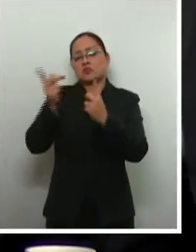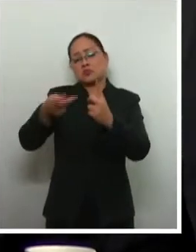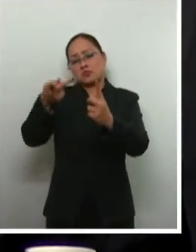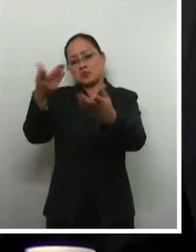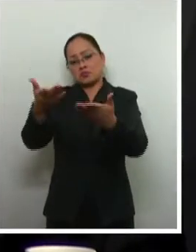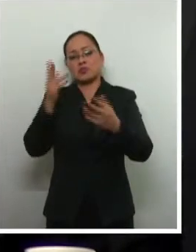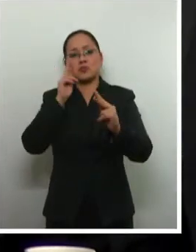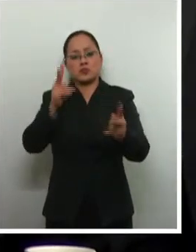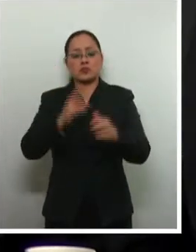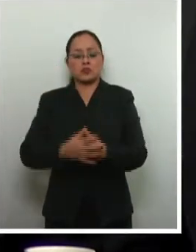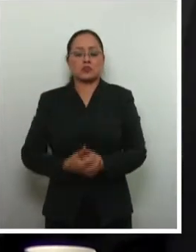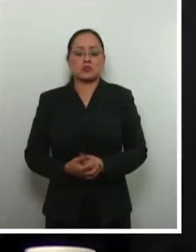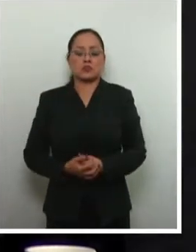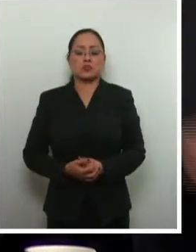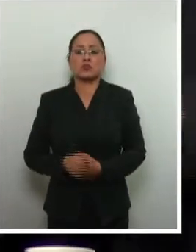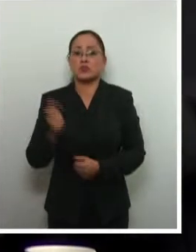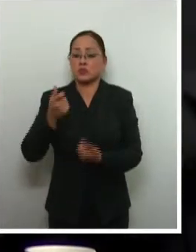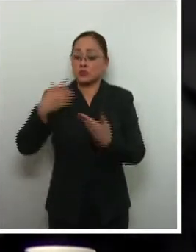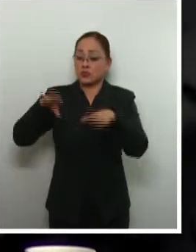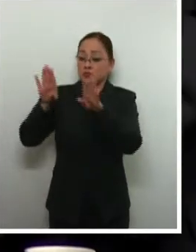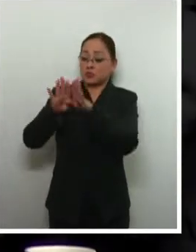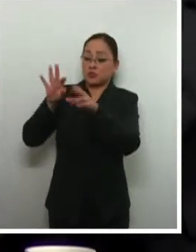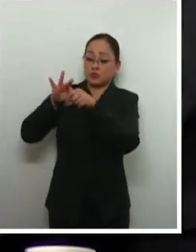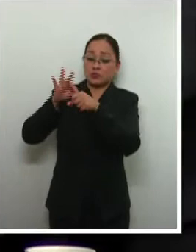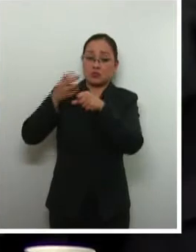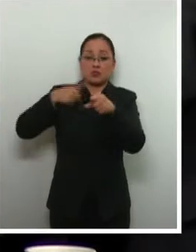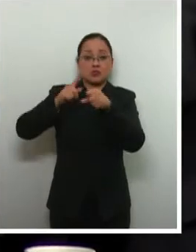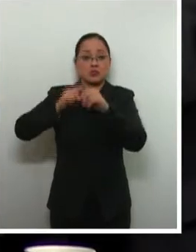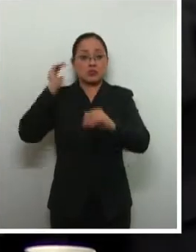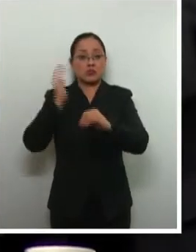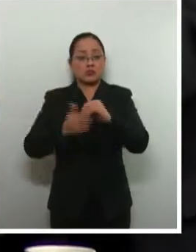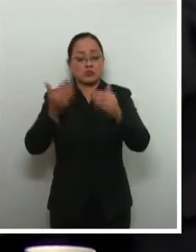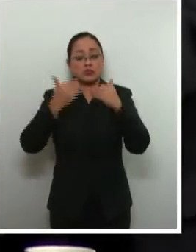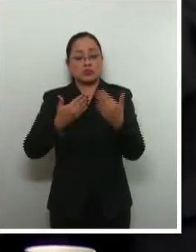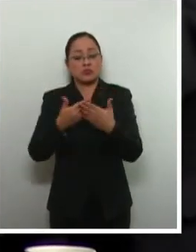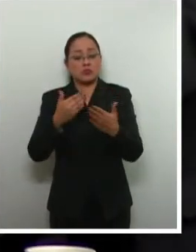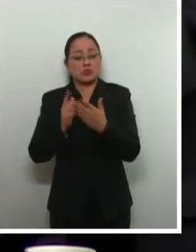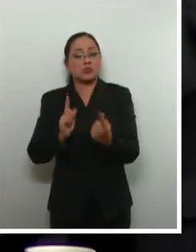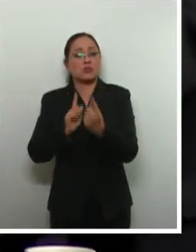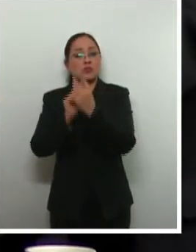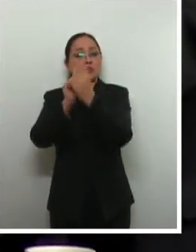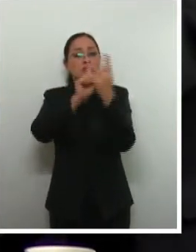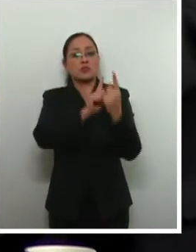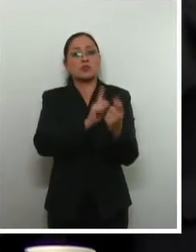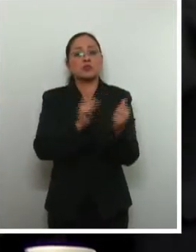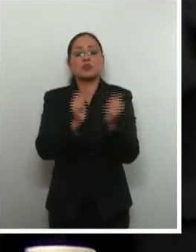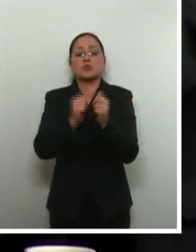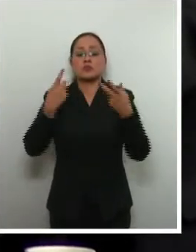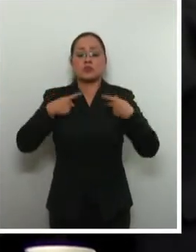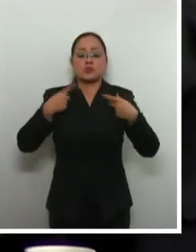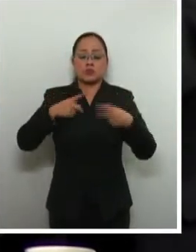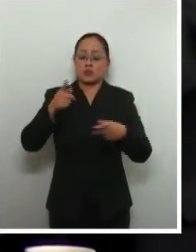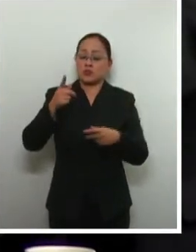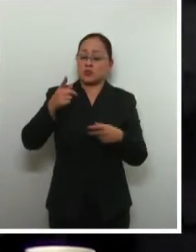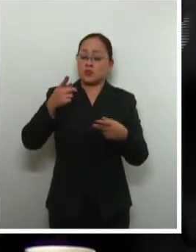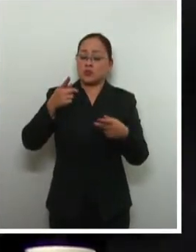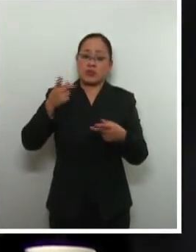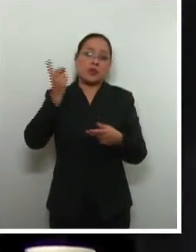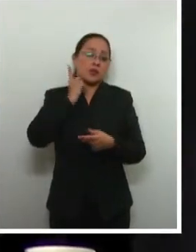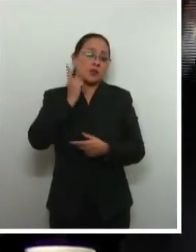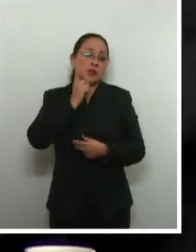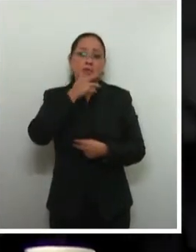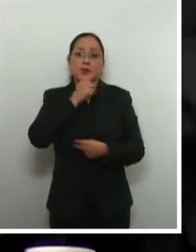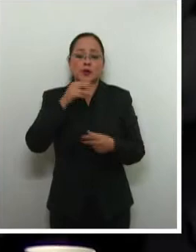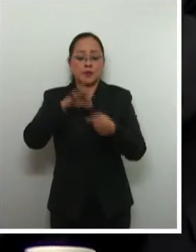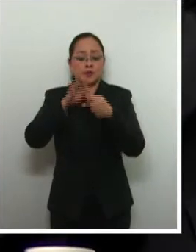voz. Escuchemos. una vez cerrado el sistema, a tomar la votación nominal de aquellos diputados que no lo hayan podido hacer desde su curul.